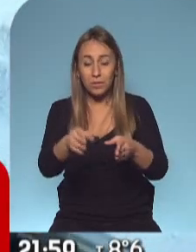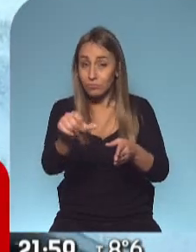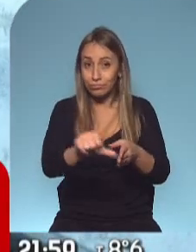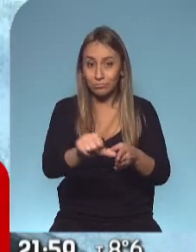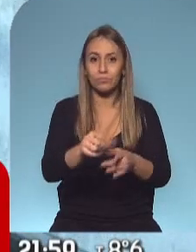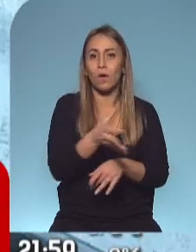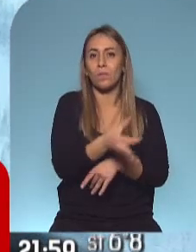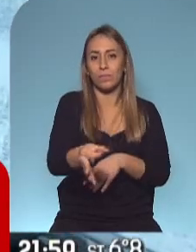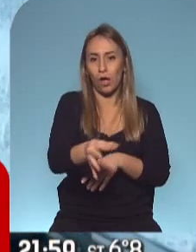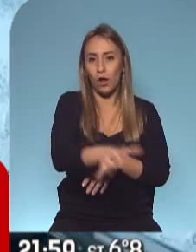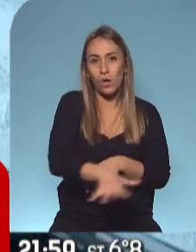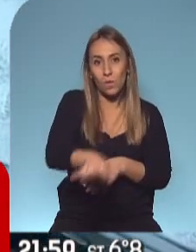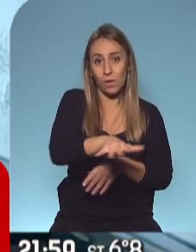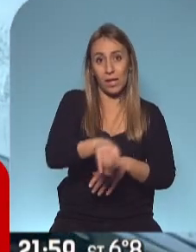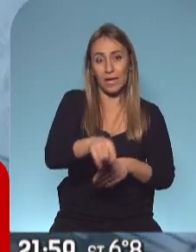pequeña localidad